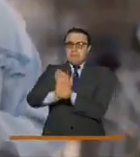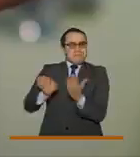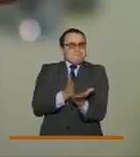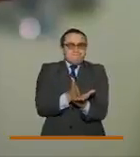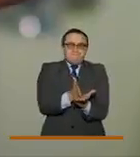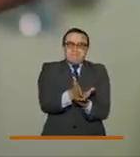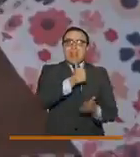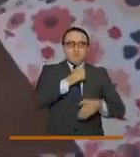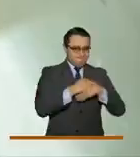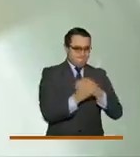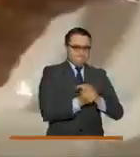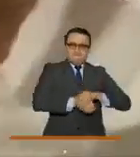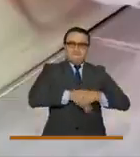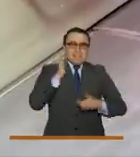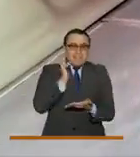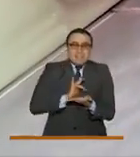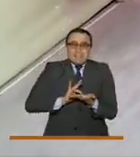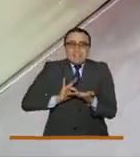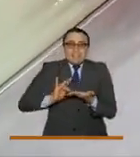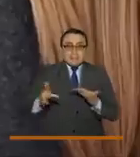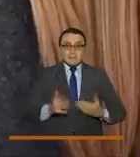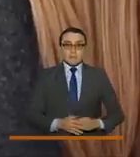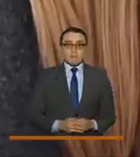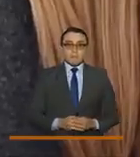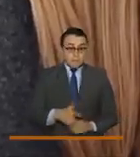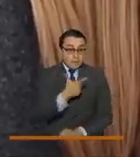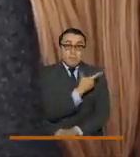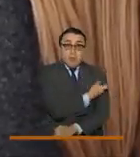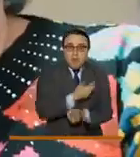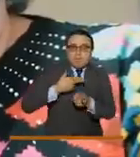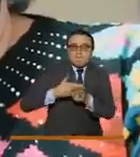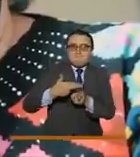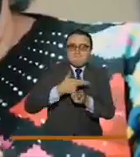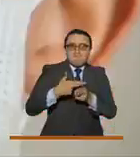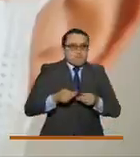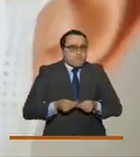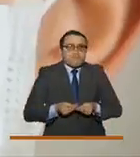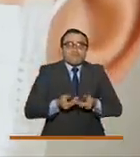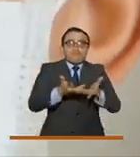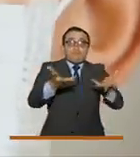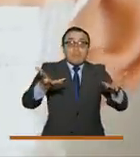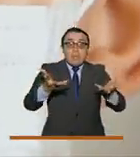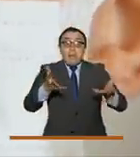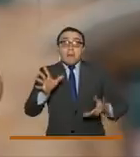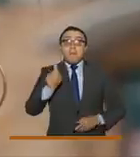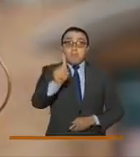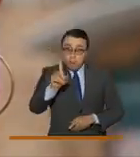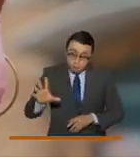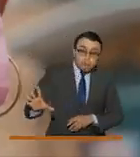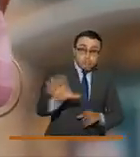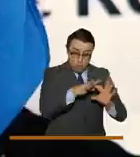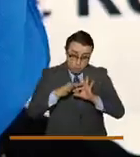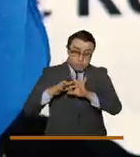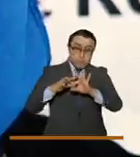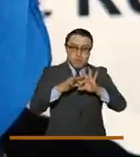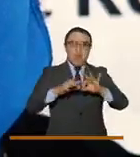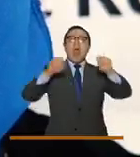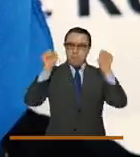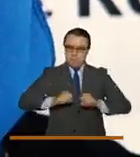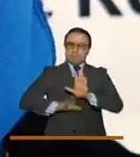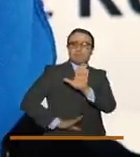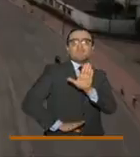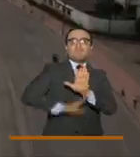distancia y lavándonos las manos. La vacuna está cerca y solo unidos podemos salir